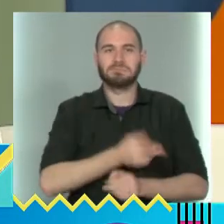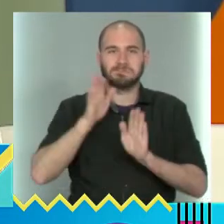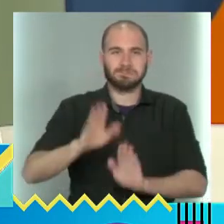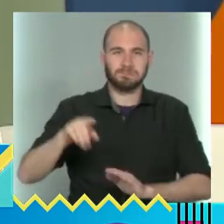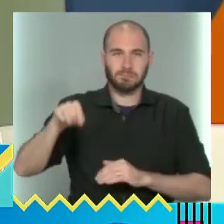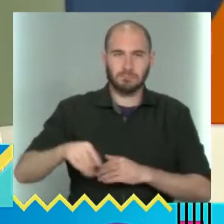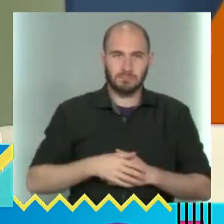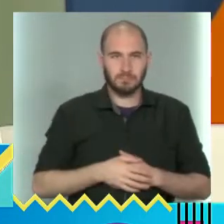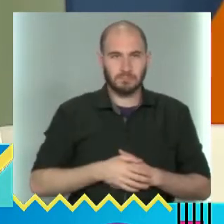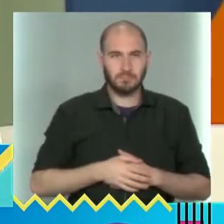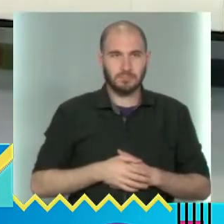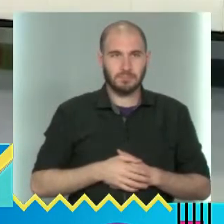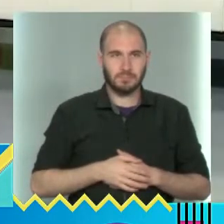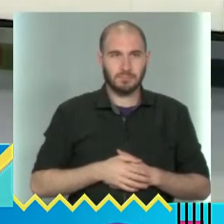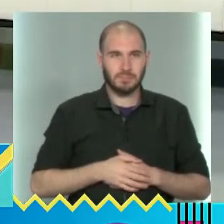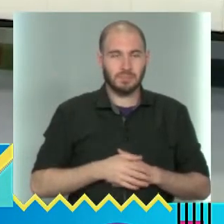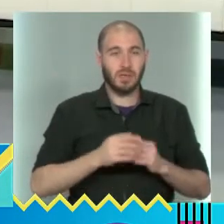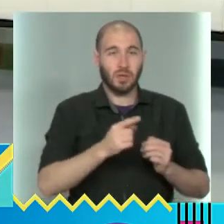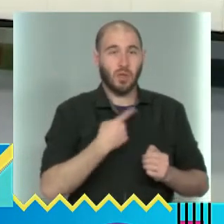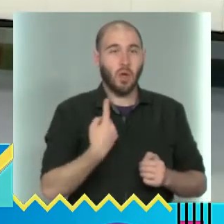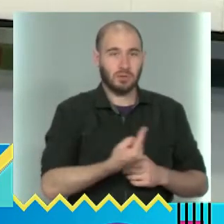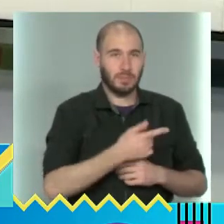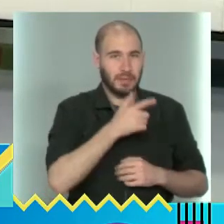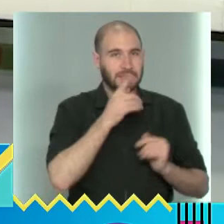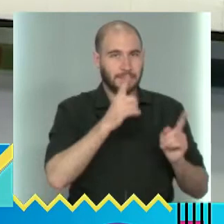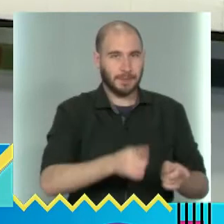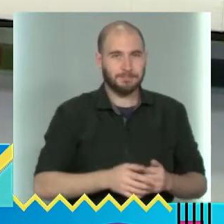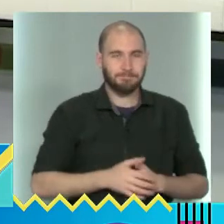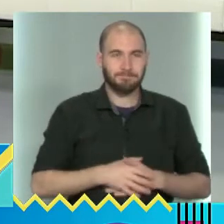región. Bien. Sí, nosotros creo que también